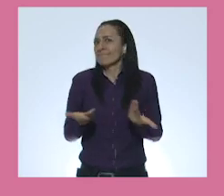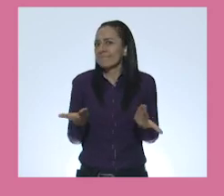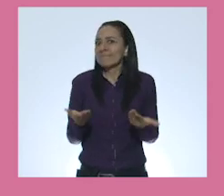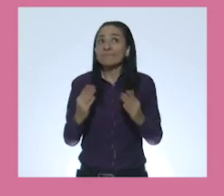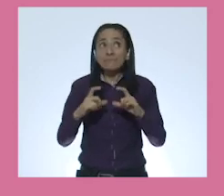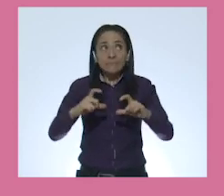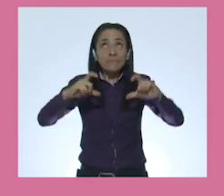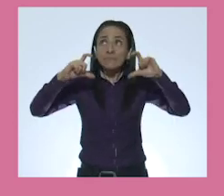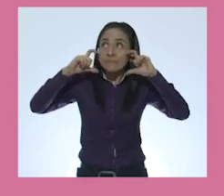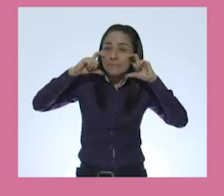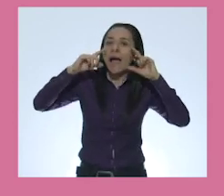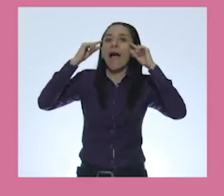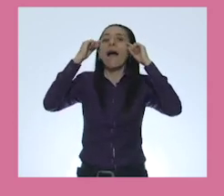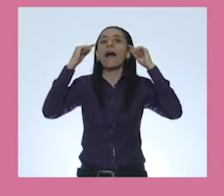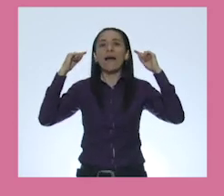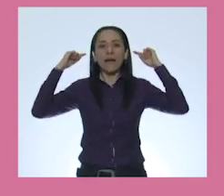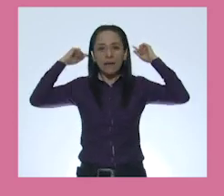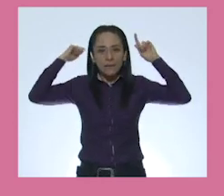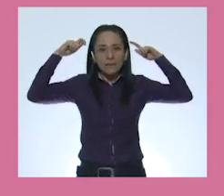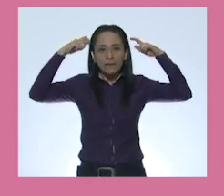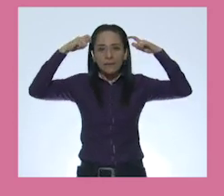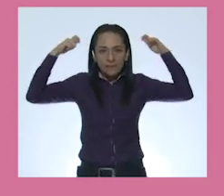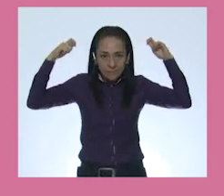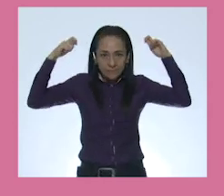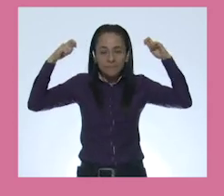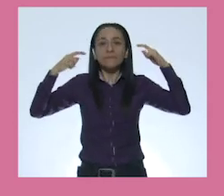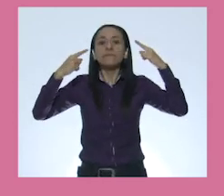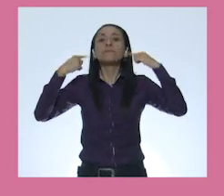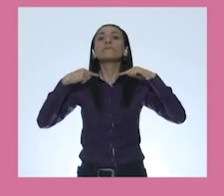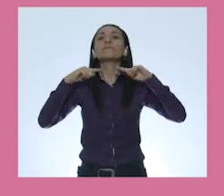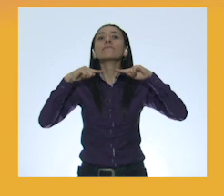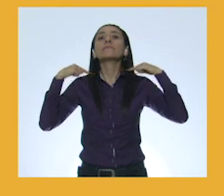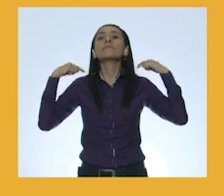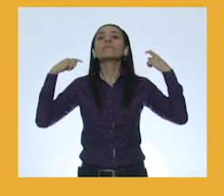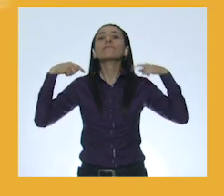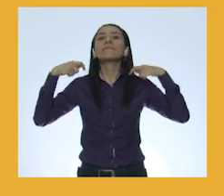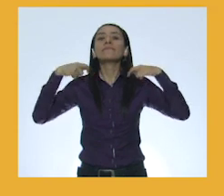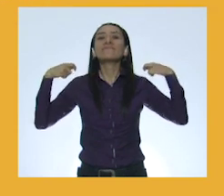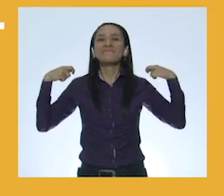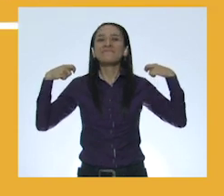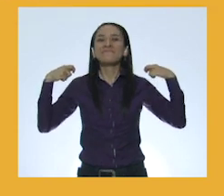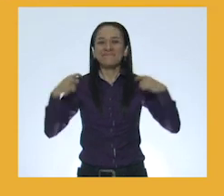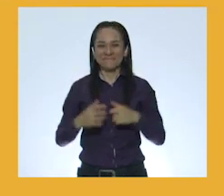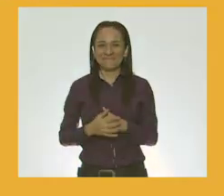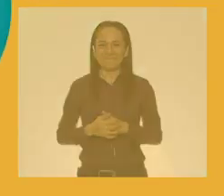colocártelo, deberás amarrar las cuerdas sobre tu cabeza y alrededor de tu cuello